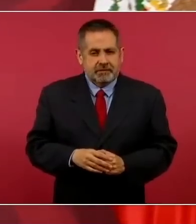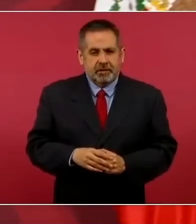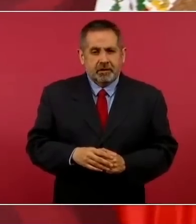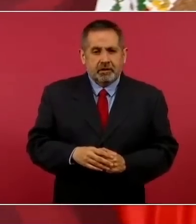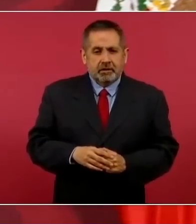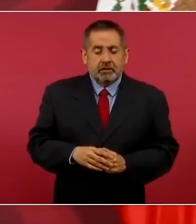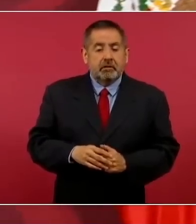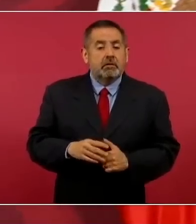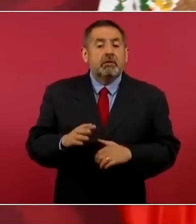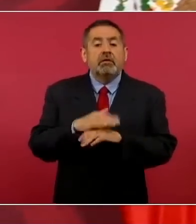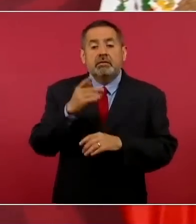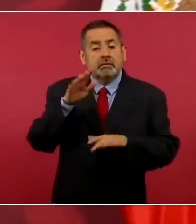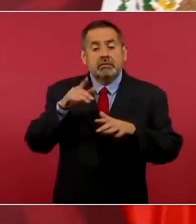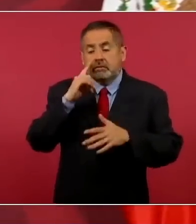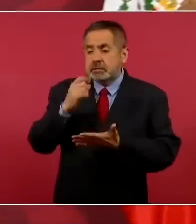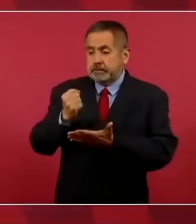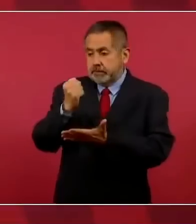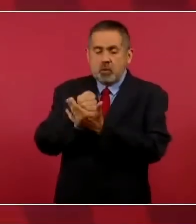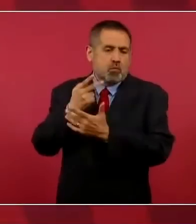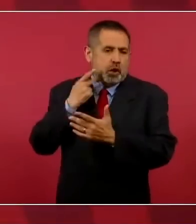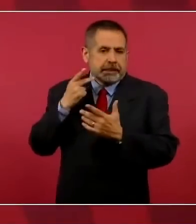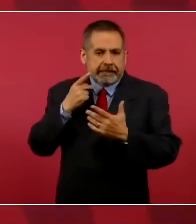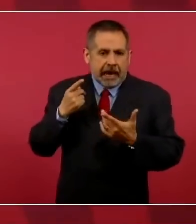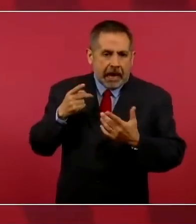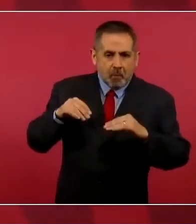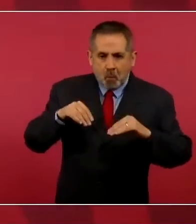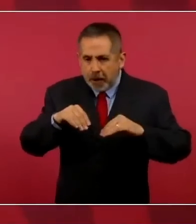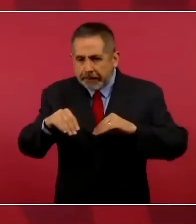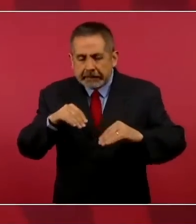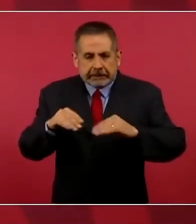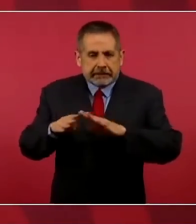estos actos políticos